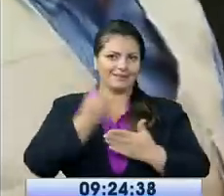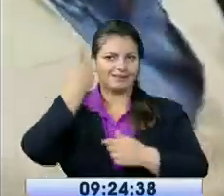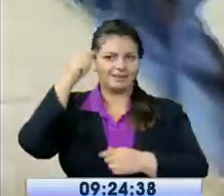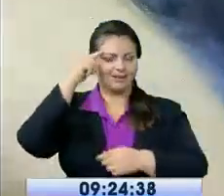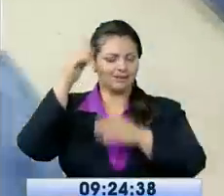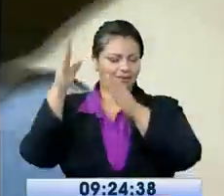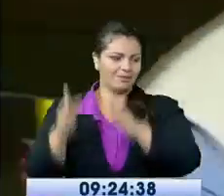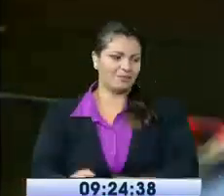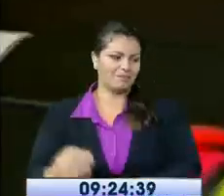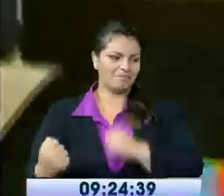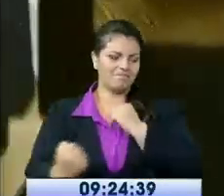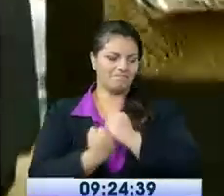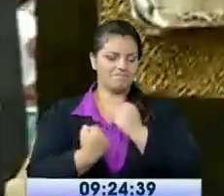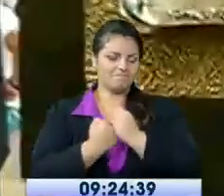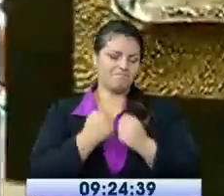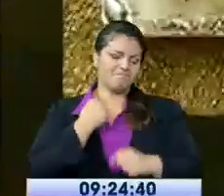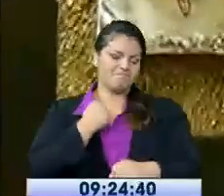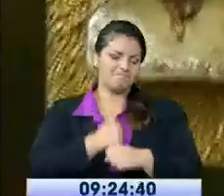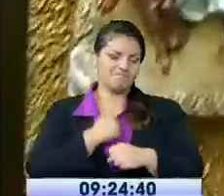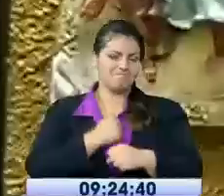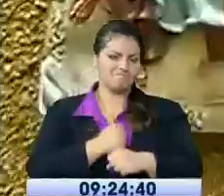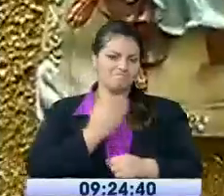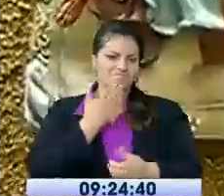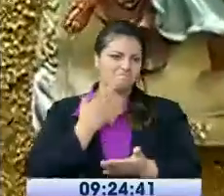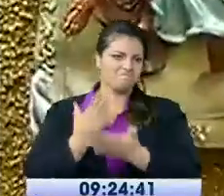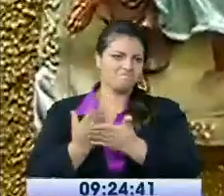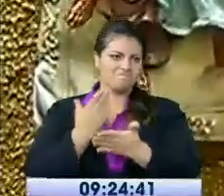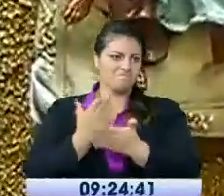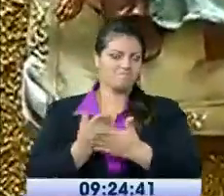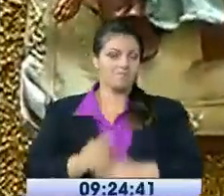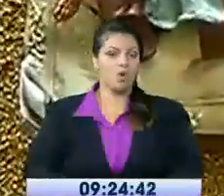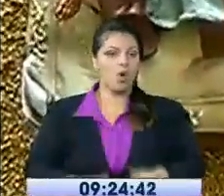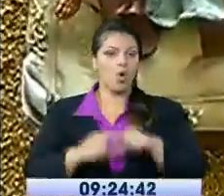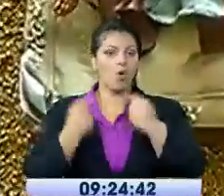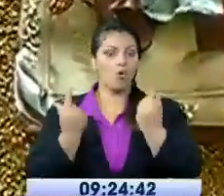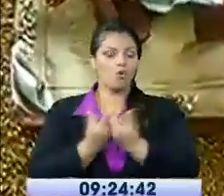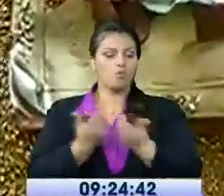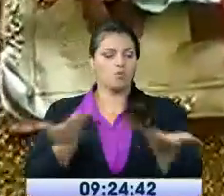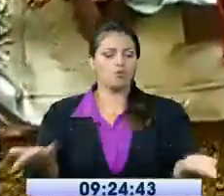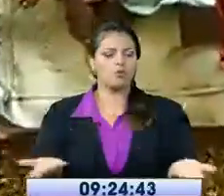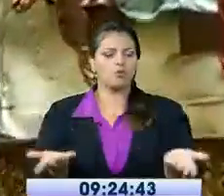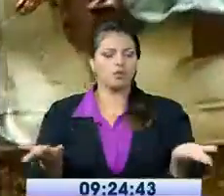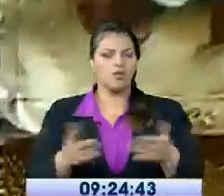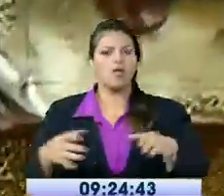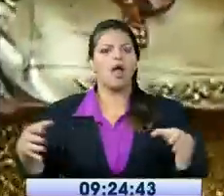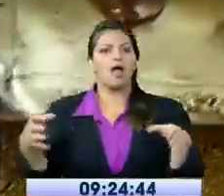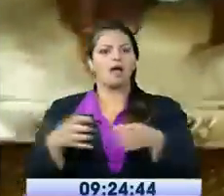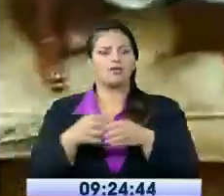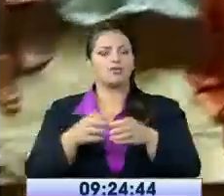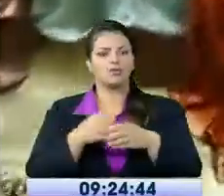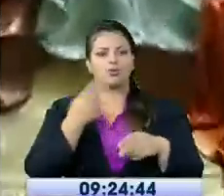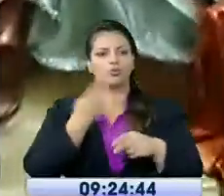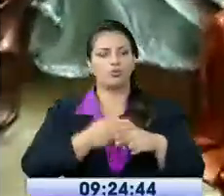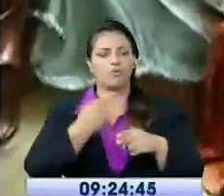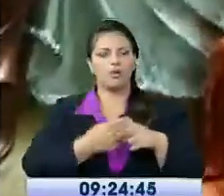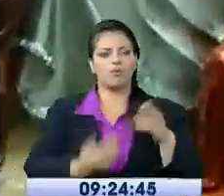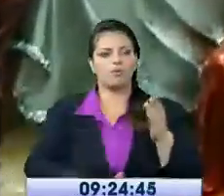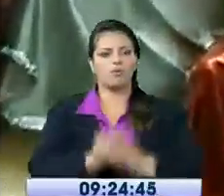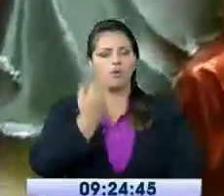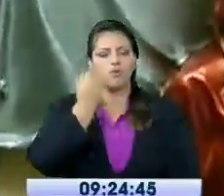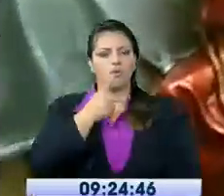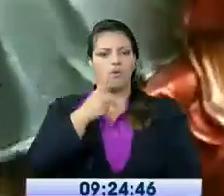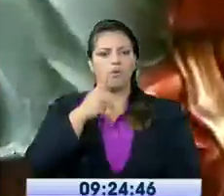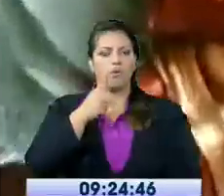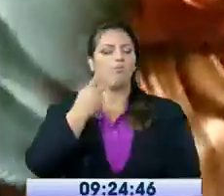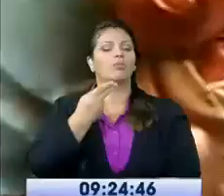el apoyo brindado al artesano. El grupo de la Asociación Nuevos Horizontes, o sea, le manda el saludo y el agradecimiento por